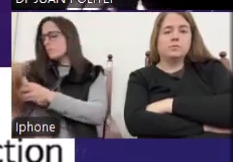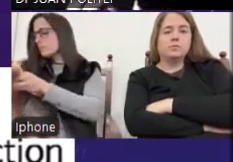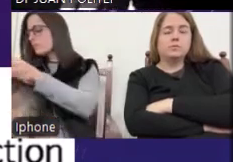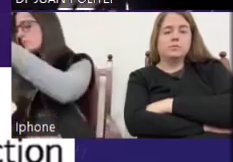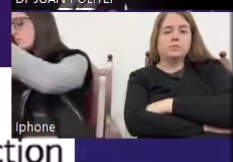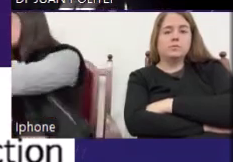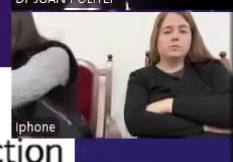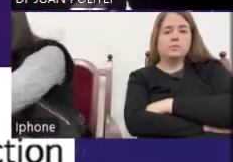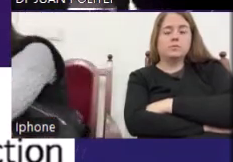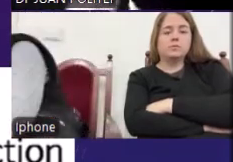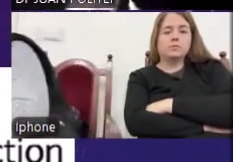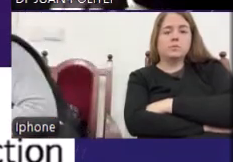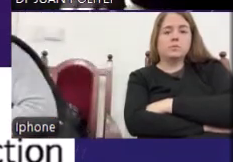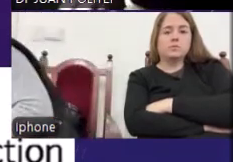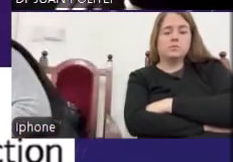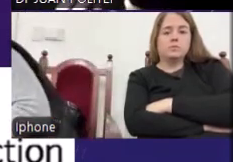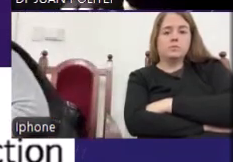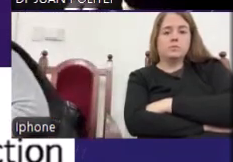¿qué hace?